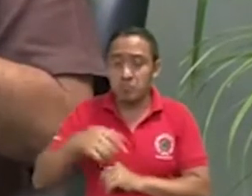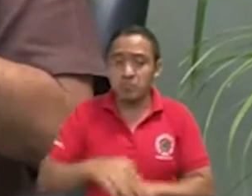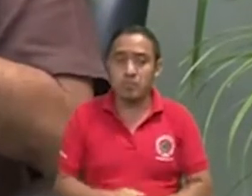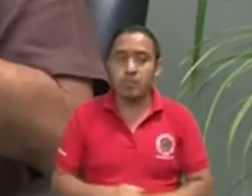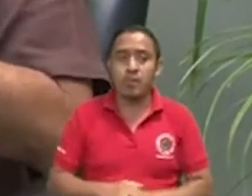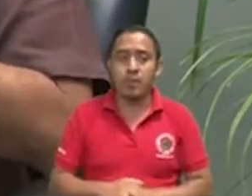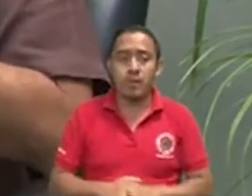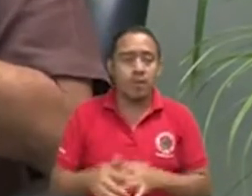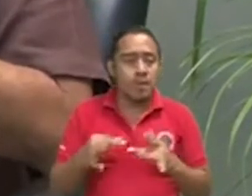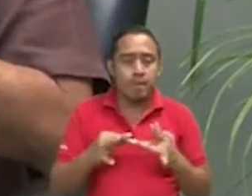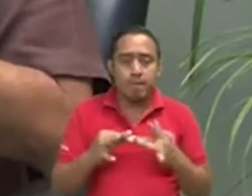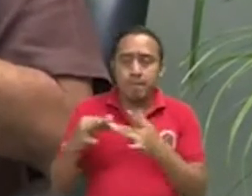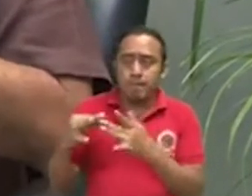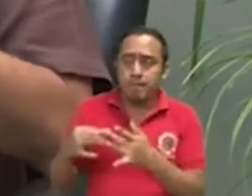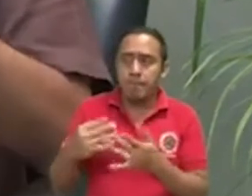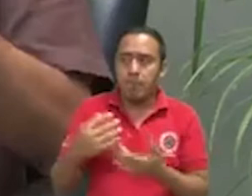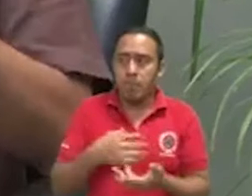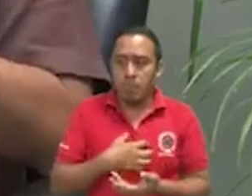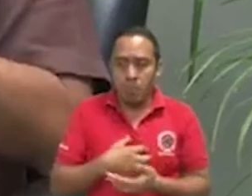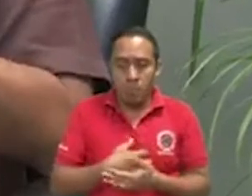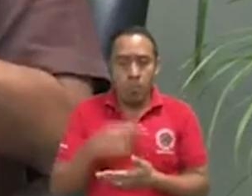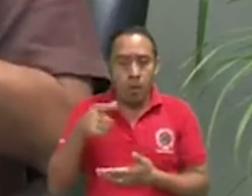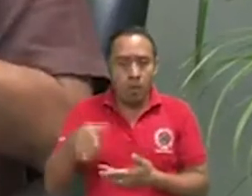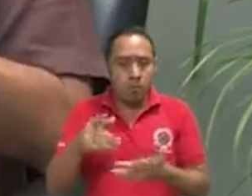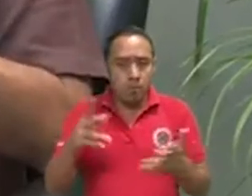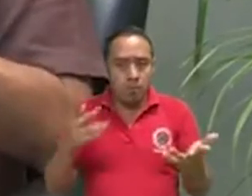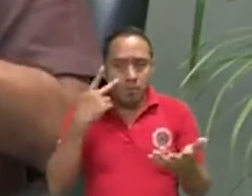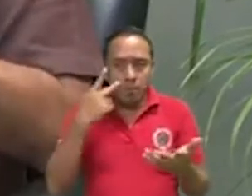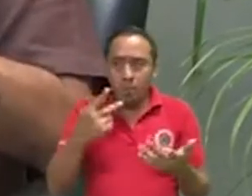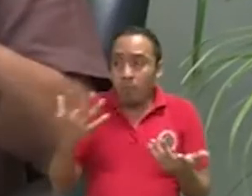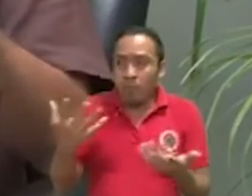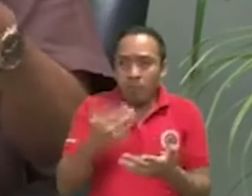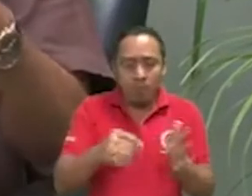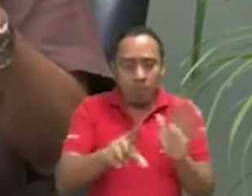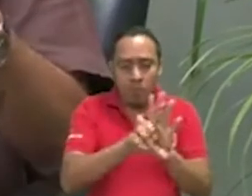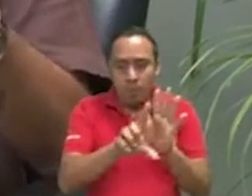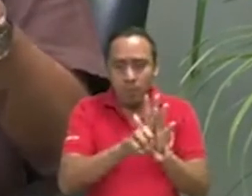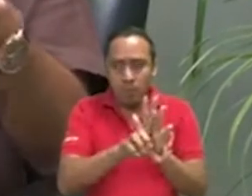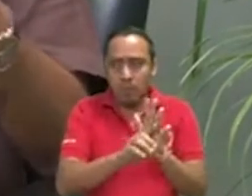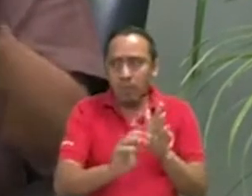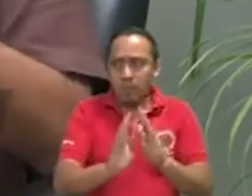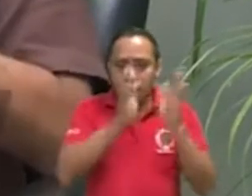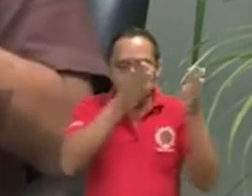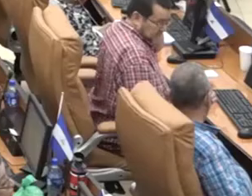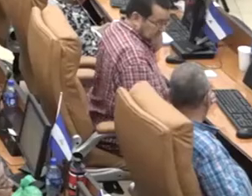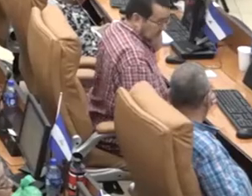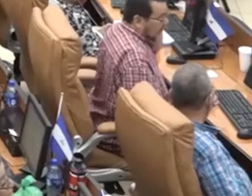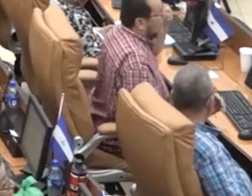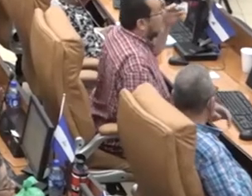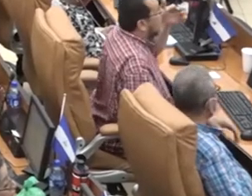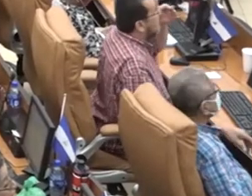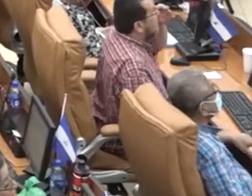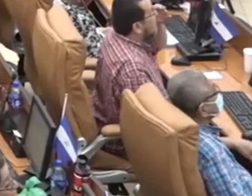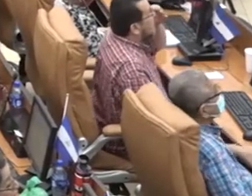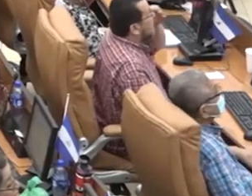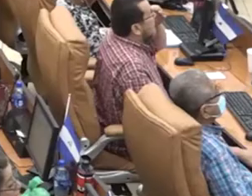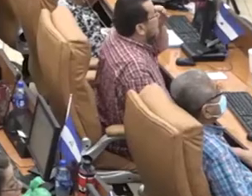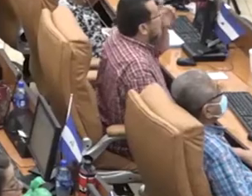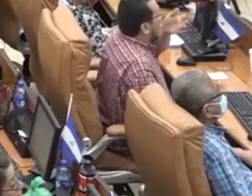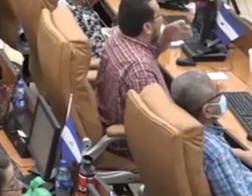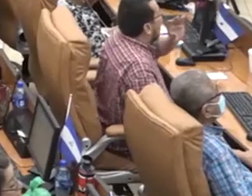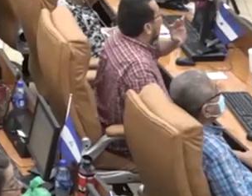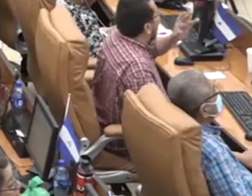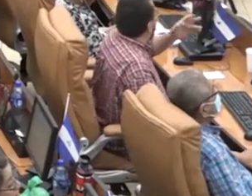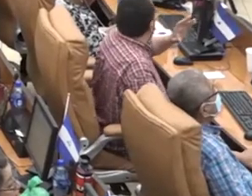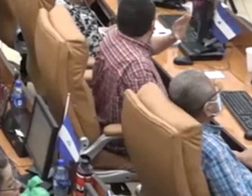una especialidad, ¿sí?, para que vea toda la parte legal, ahí va a estar una persona, para ver toda la parte